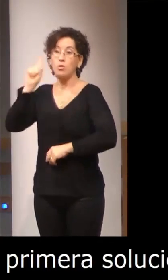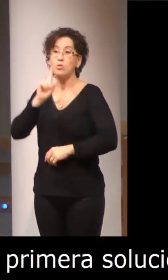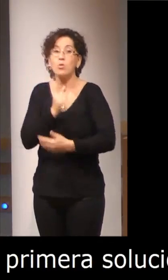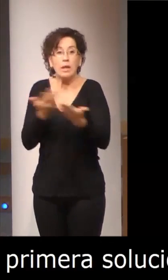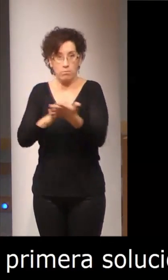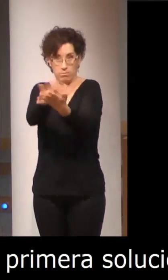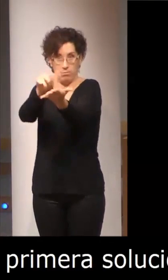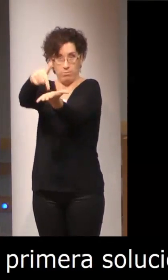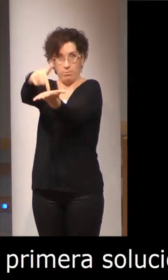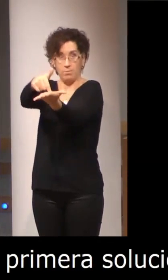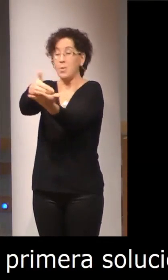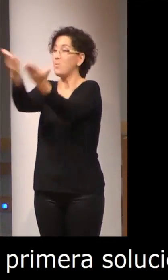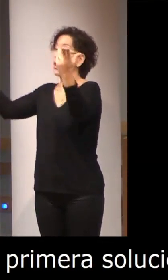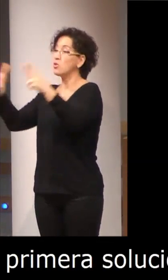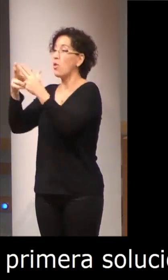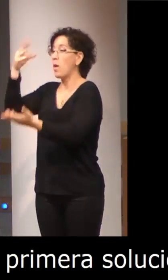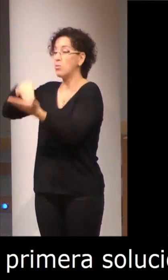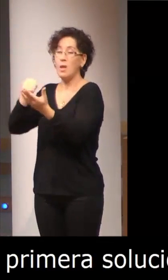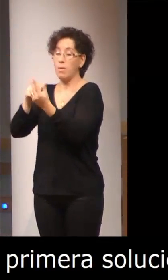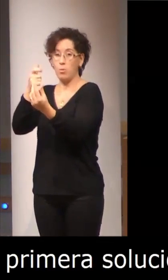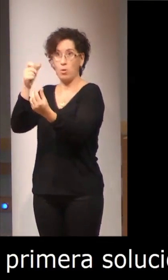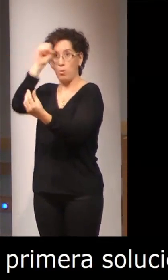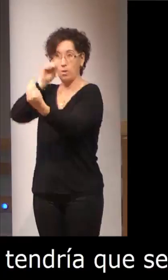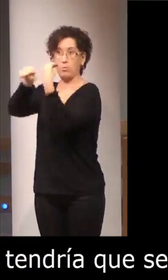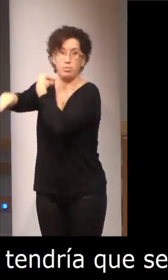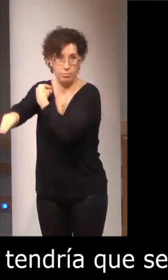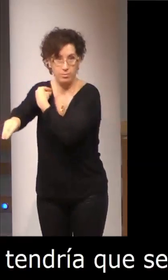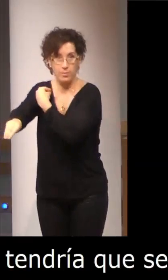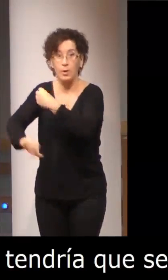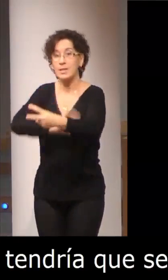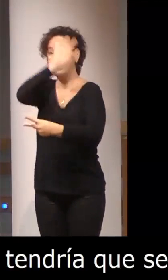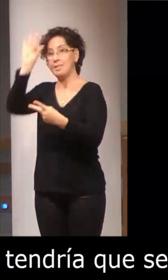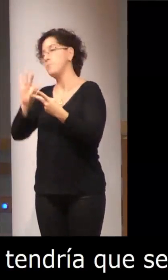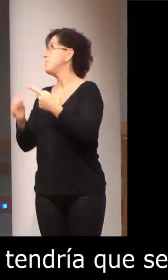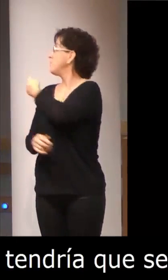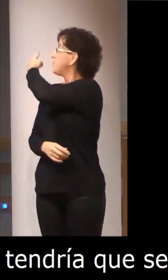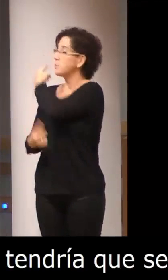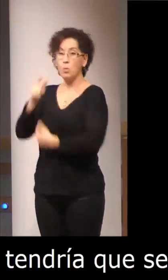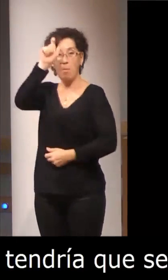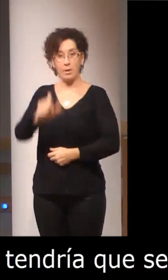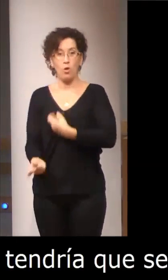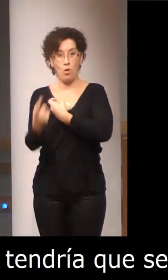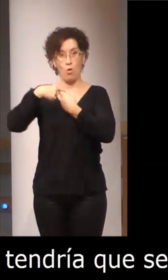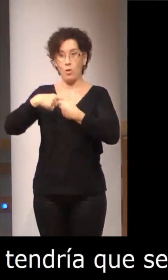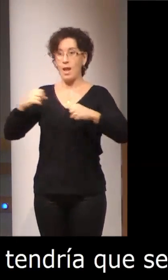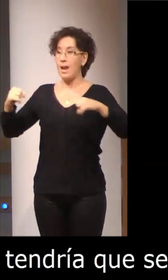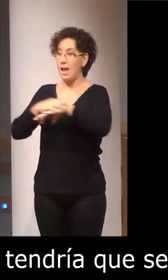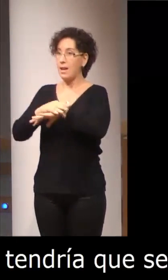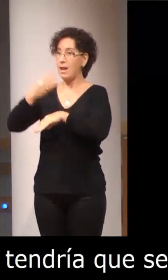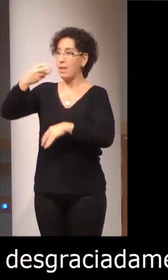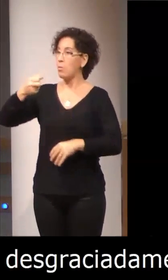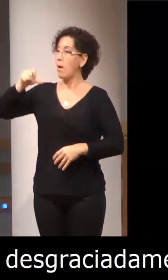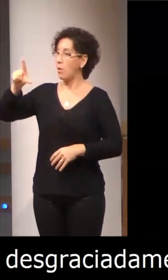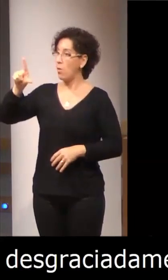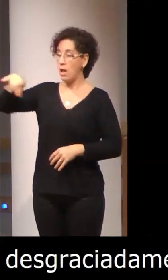La sociedad no piensa eso, desgraciadamente. La siguiente diapositiva podemos ver a alguien que formó parte de esta red, Manuel López Torrijos,